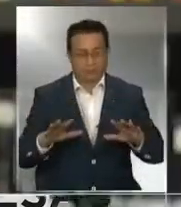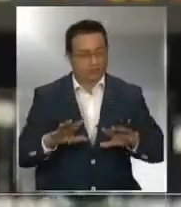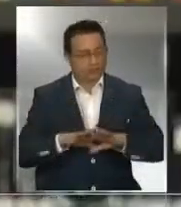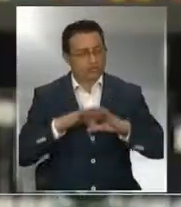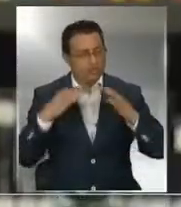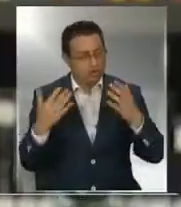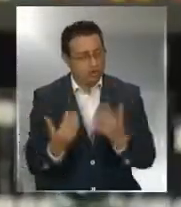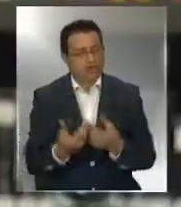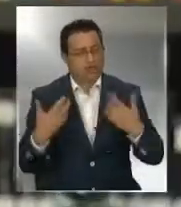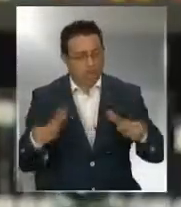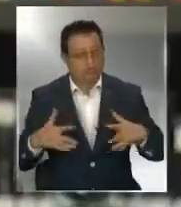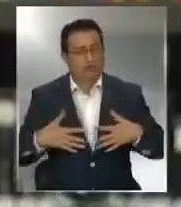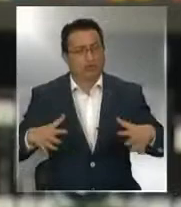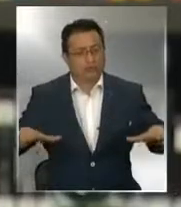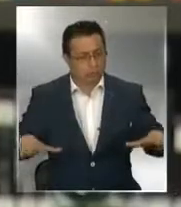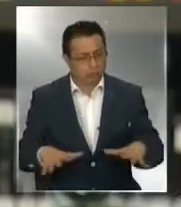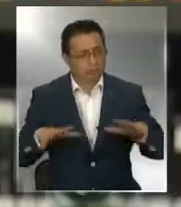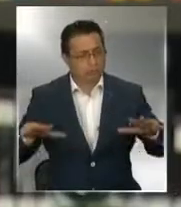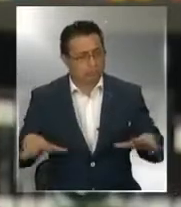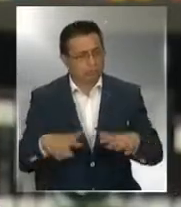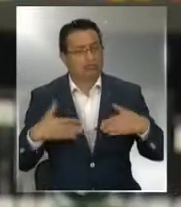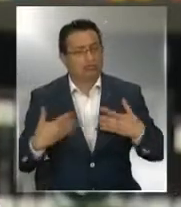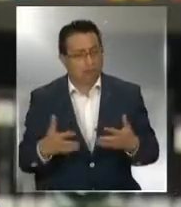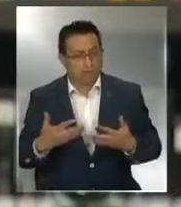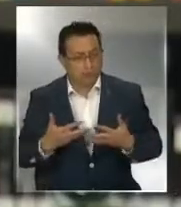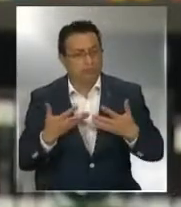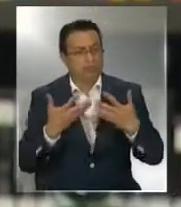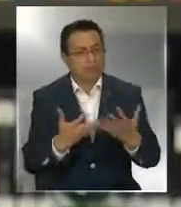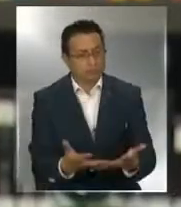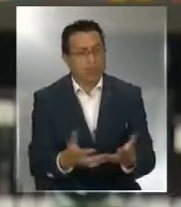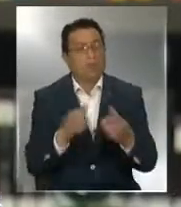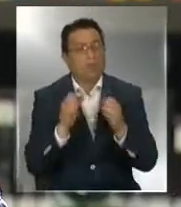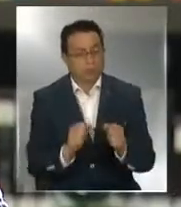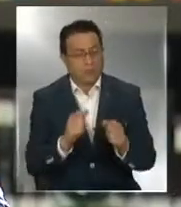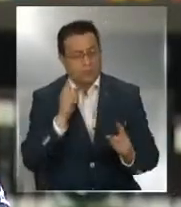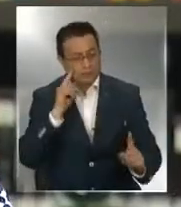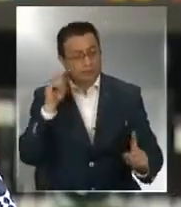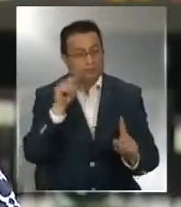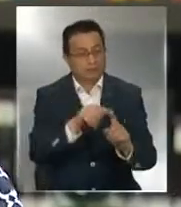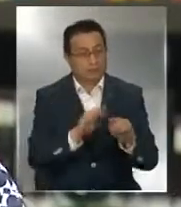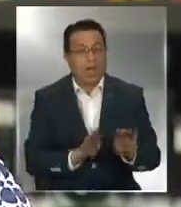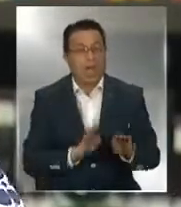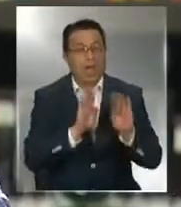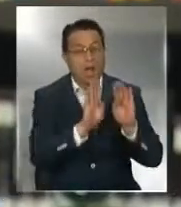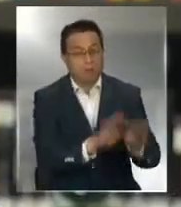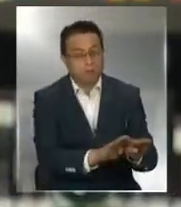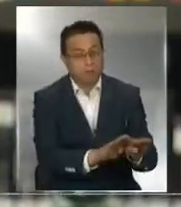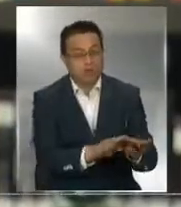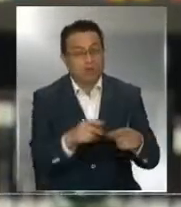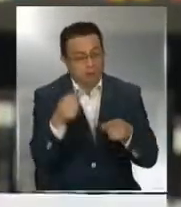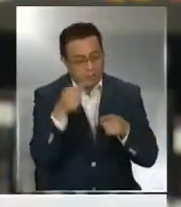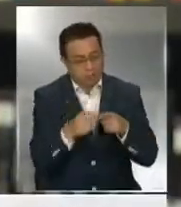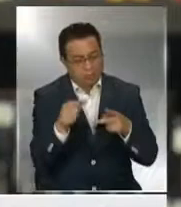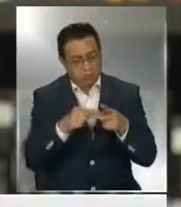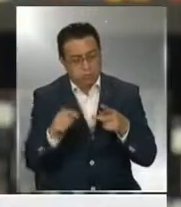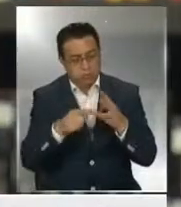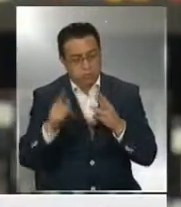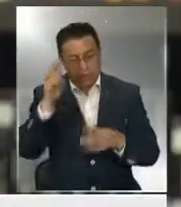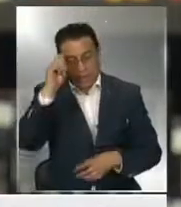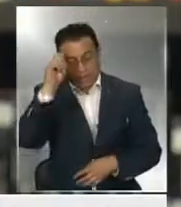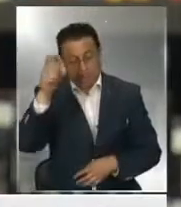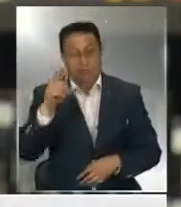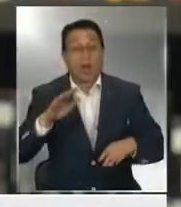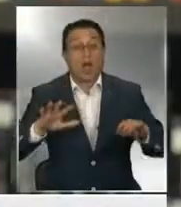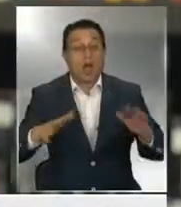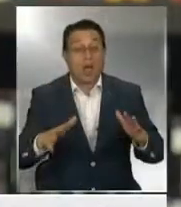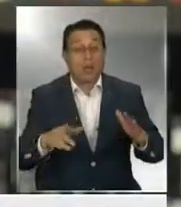todos los esfuerzos posibles para que poder llegar a apoyarlos a través de múltiples iniciativas. Muy